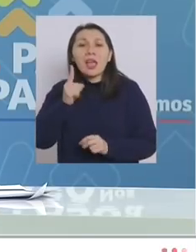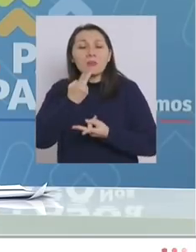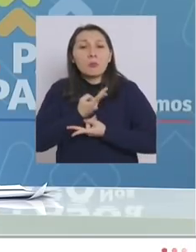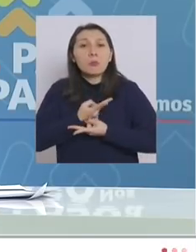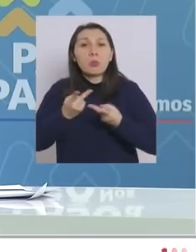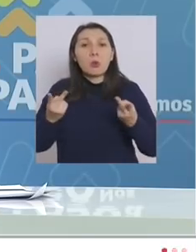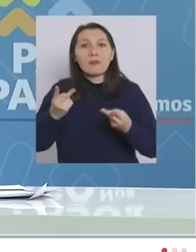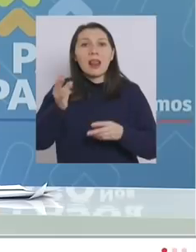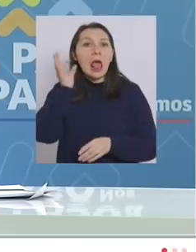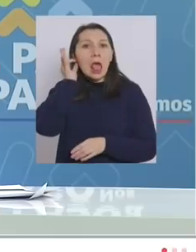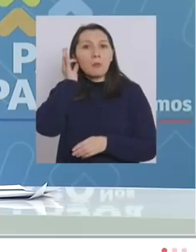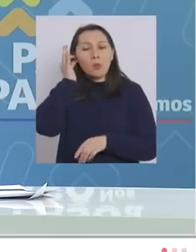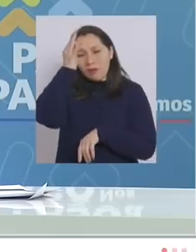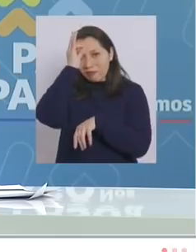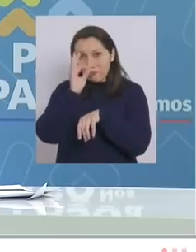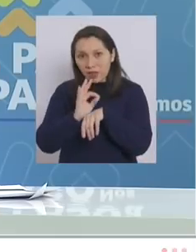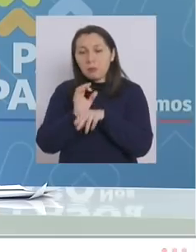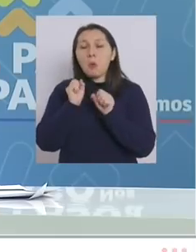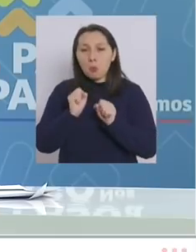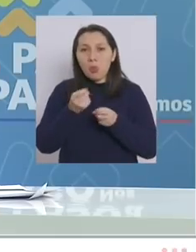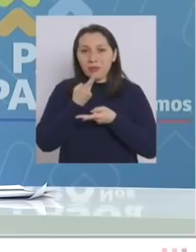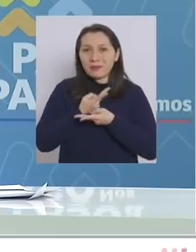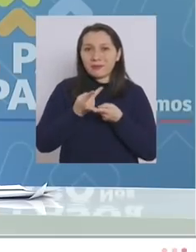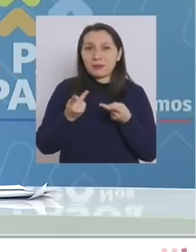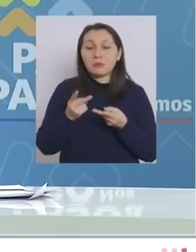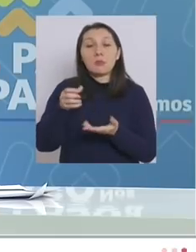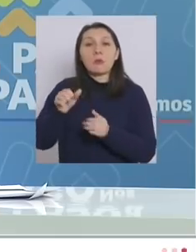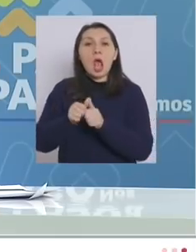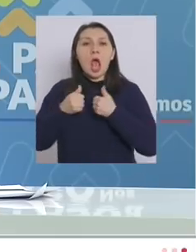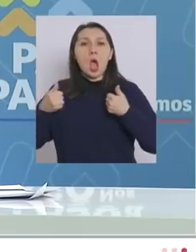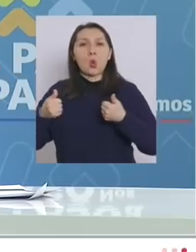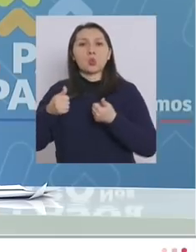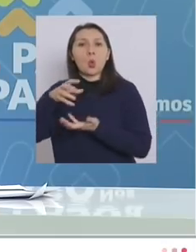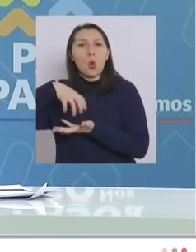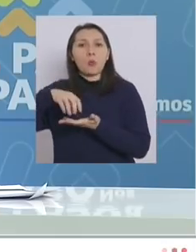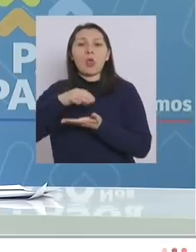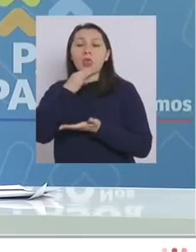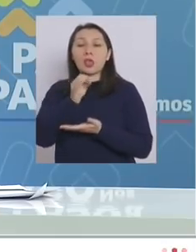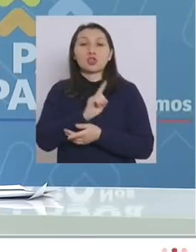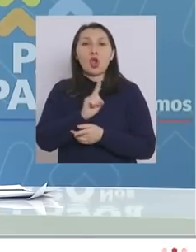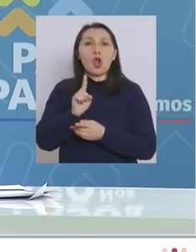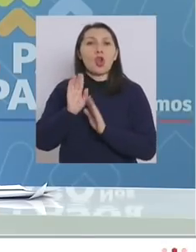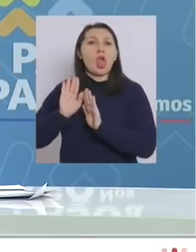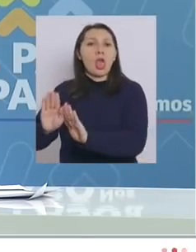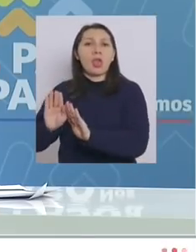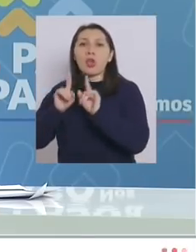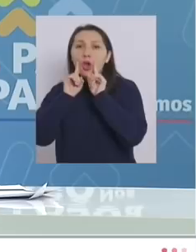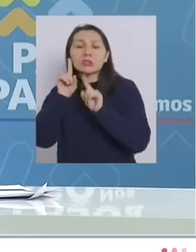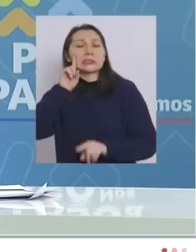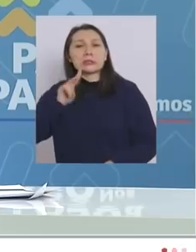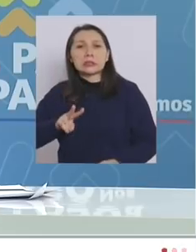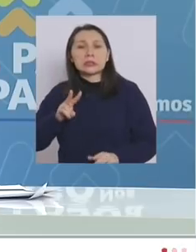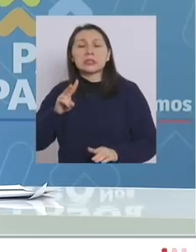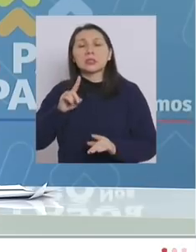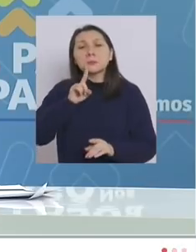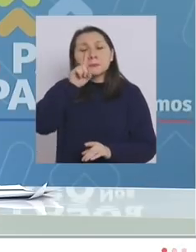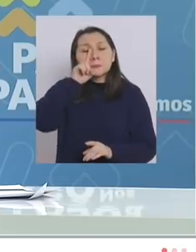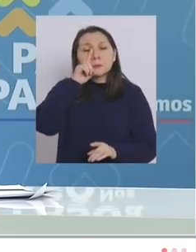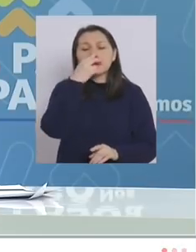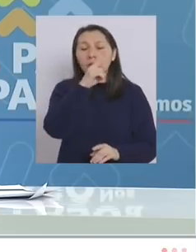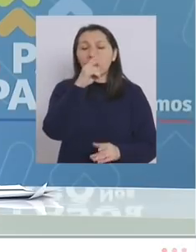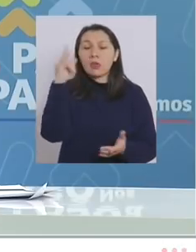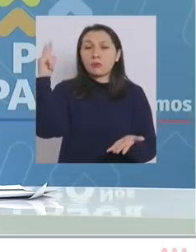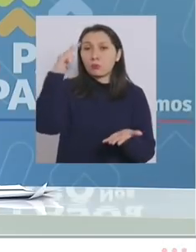conocer la paciente. Entonces, cuando una autoridad comunal dice que no estuvo en hotel, que no se hizo la PCR en el aeropuerto,